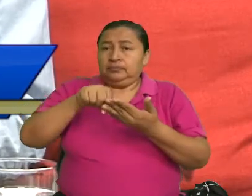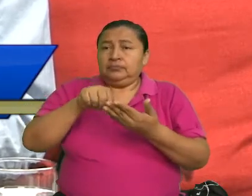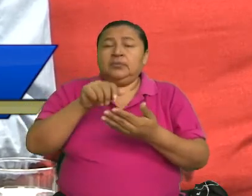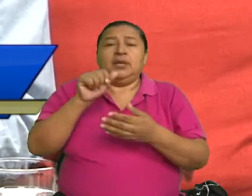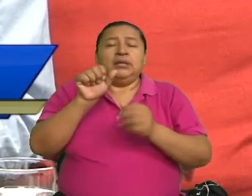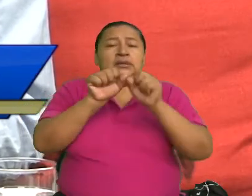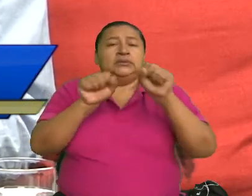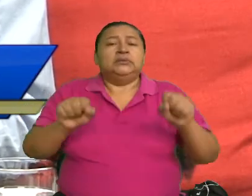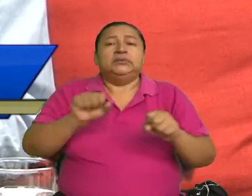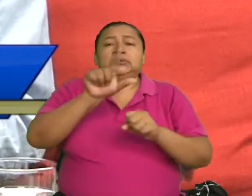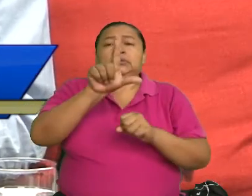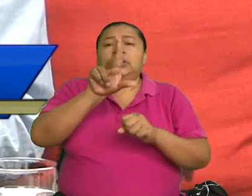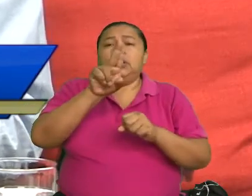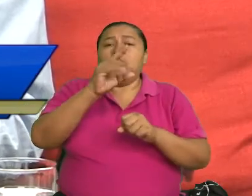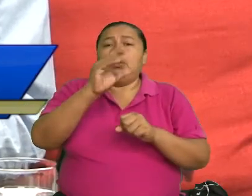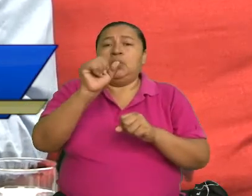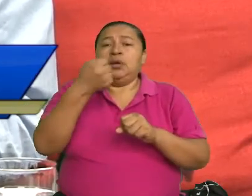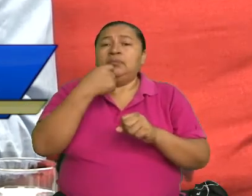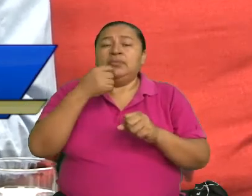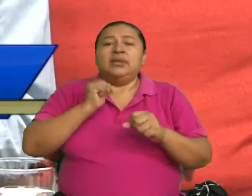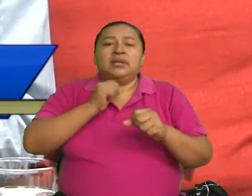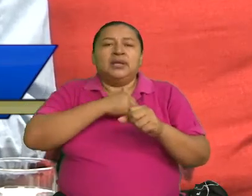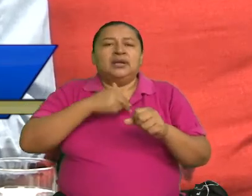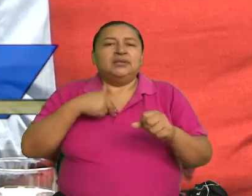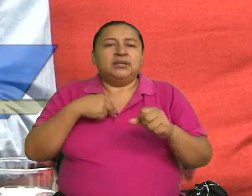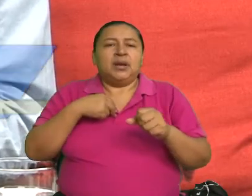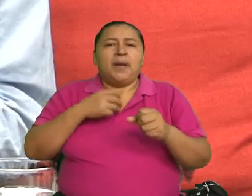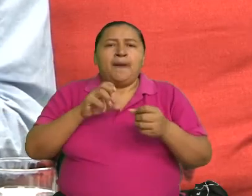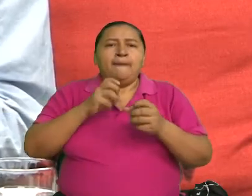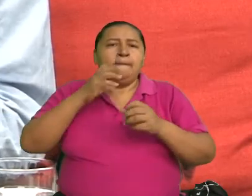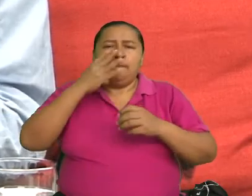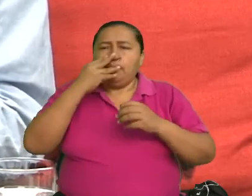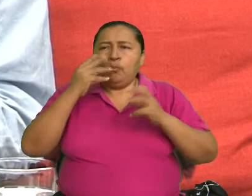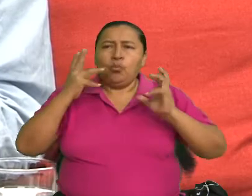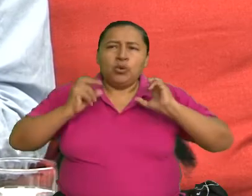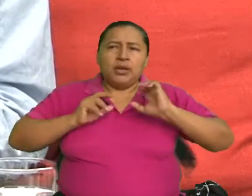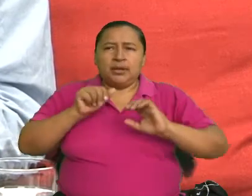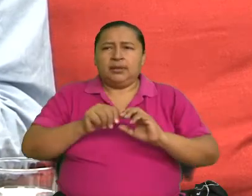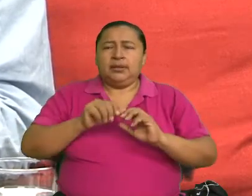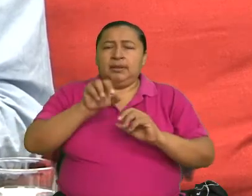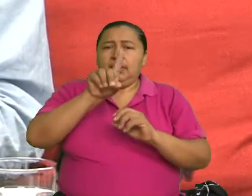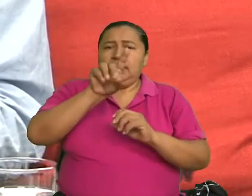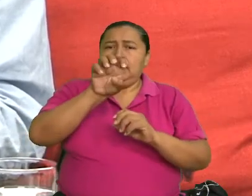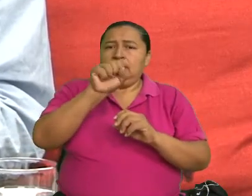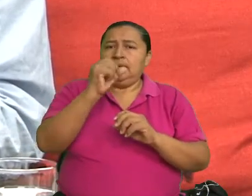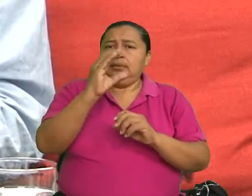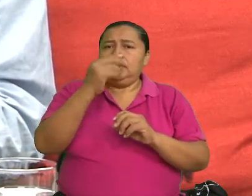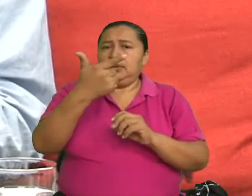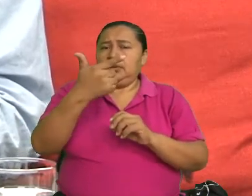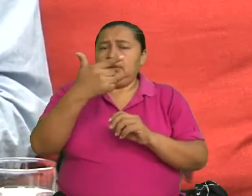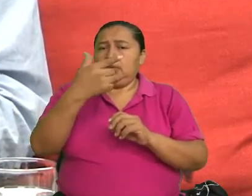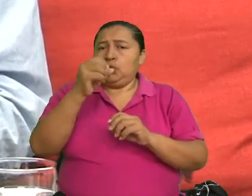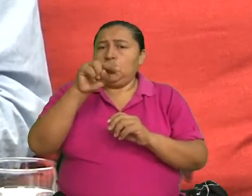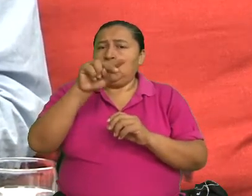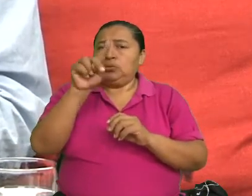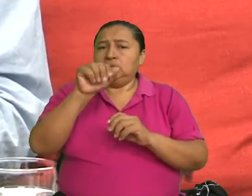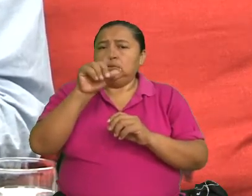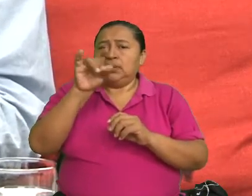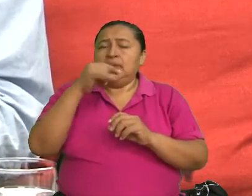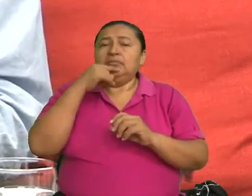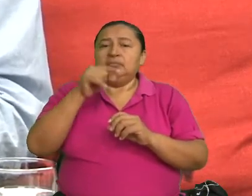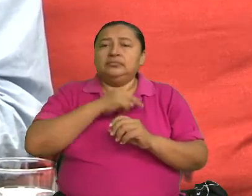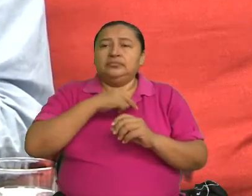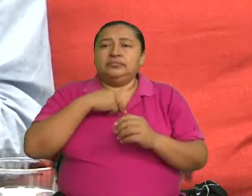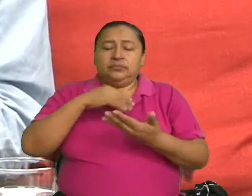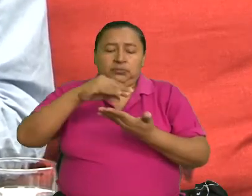Lucas, que hacen muñecas de gonzada. Ahora hacen, además de las muñecas de gonzada de barro, otros diseños,